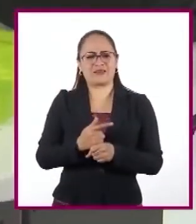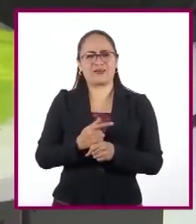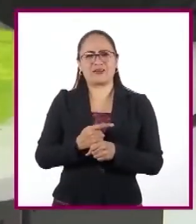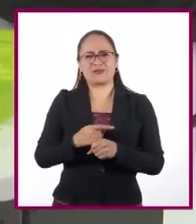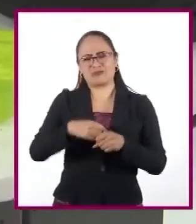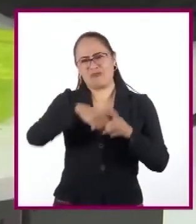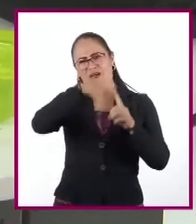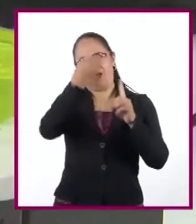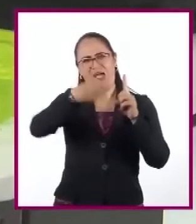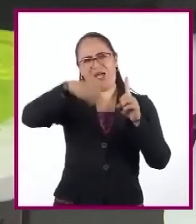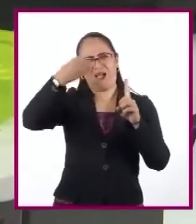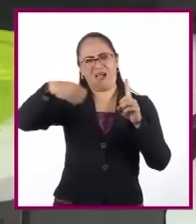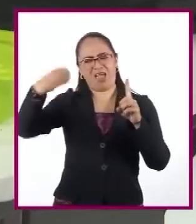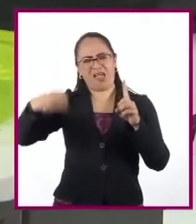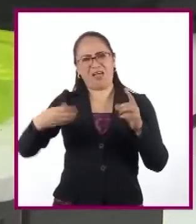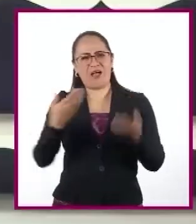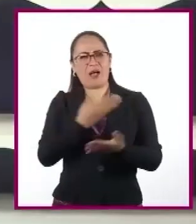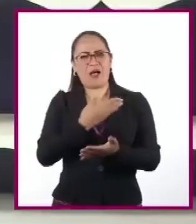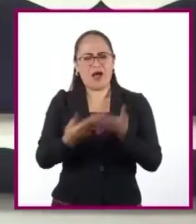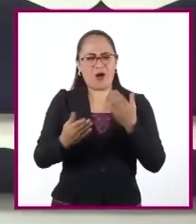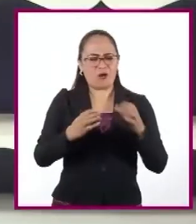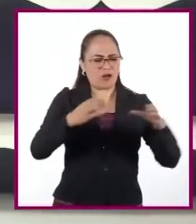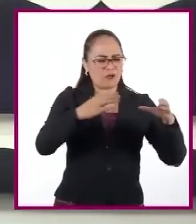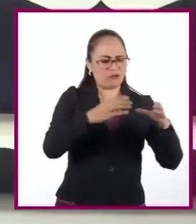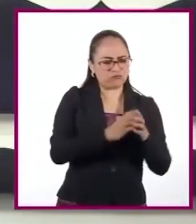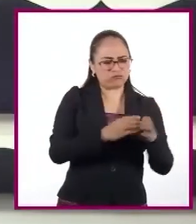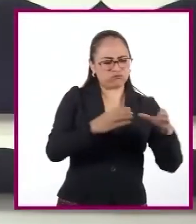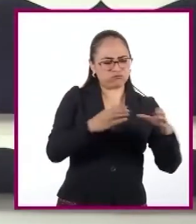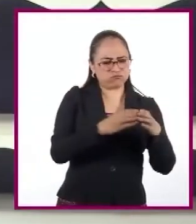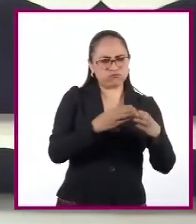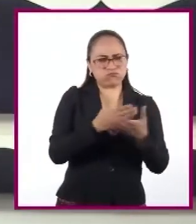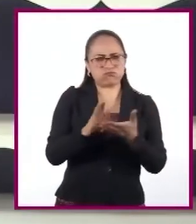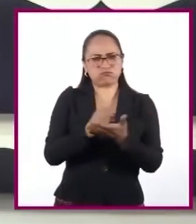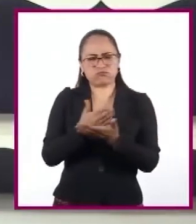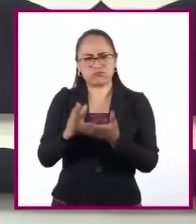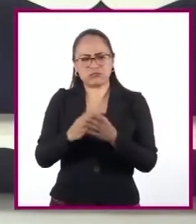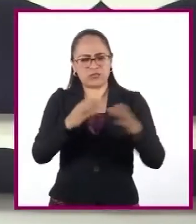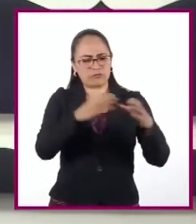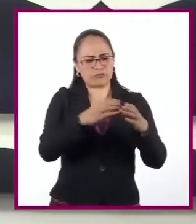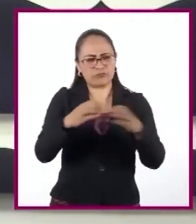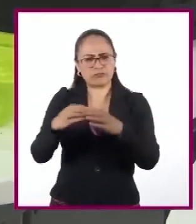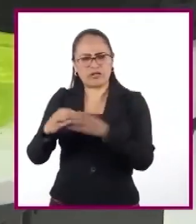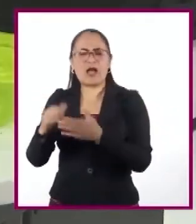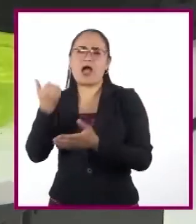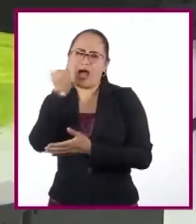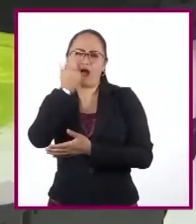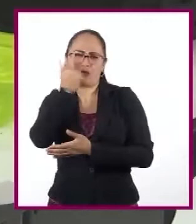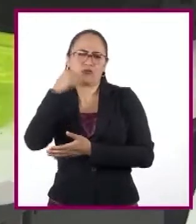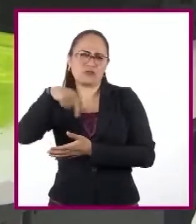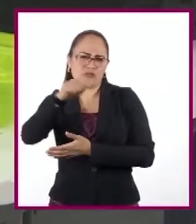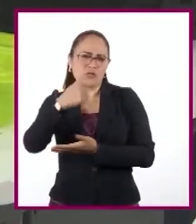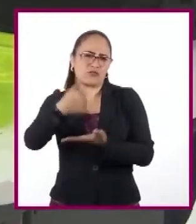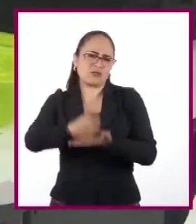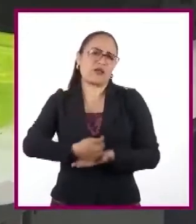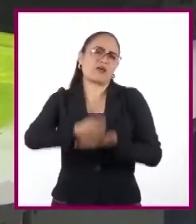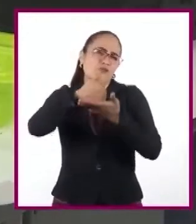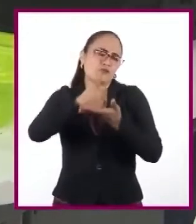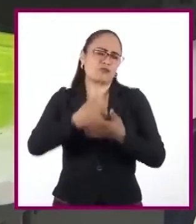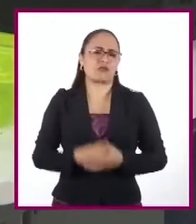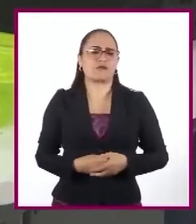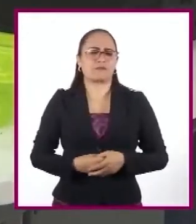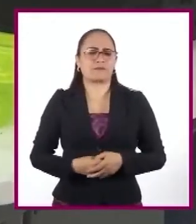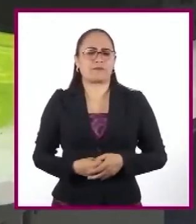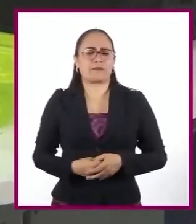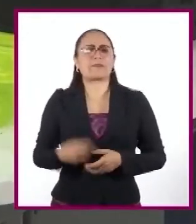revolvieron. Ahora tendremos que clasificarlos. Apoyémonos con los alumnos. Bueno, ¿qué criterios de